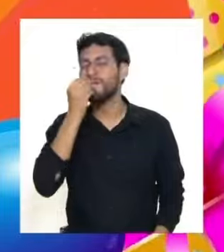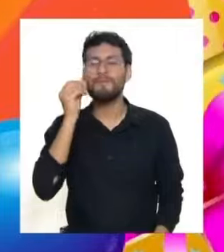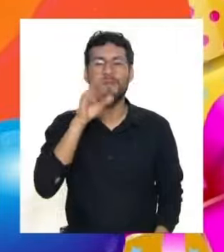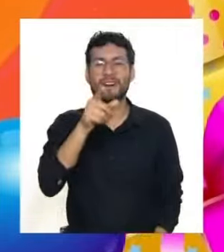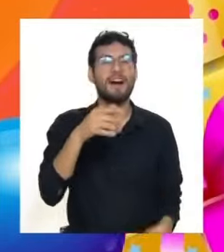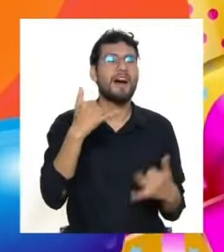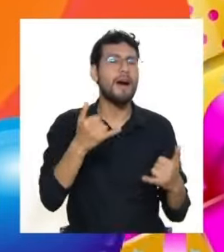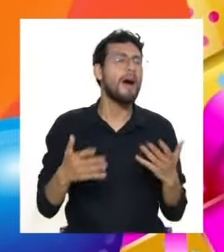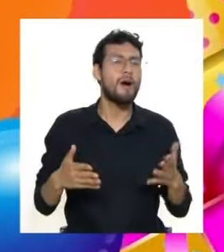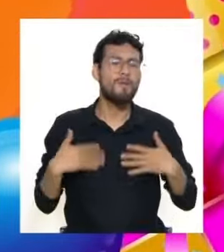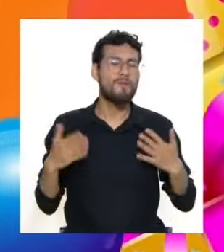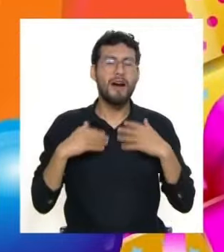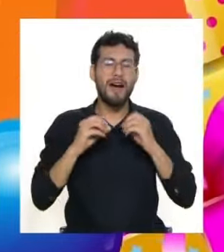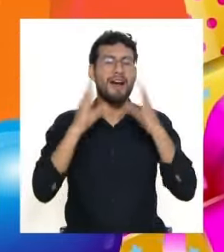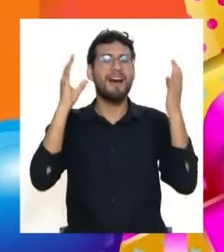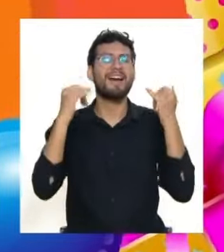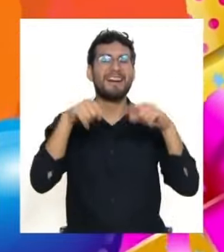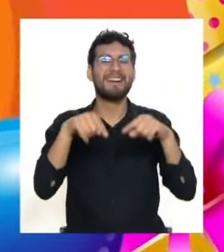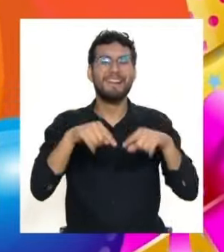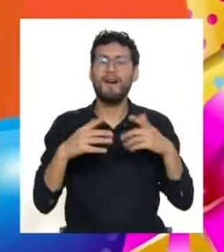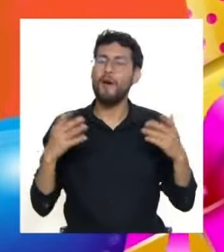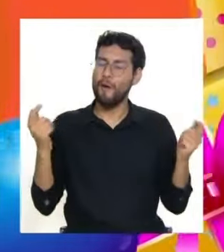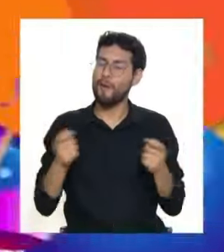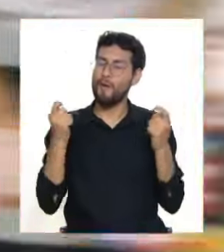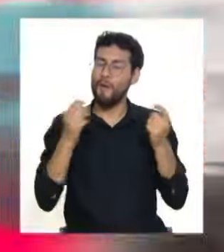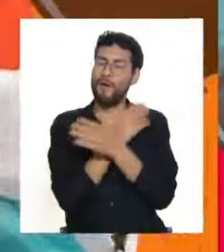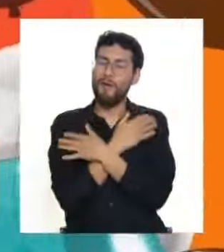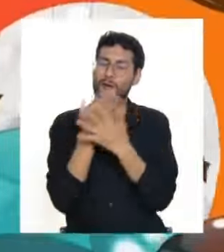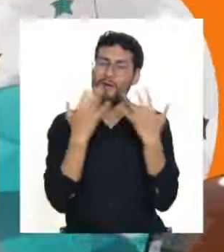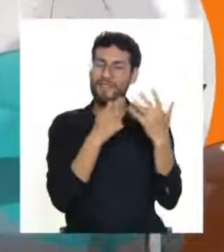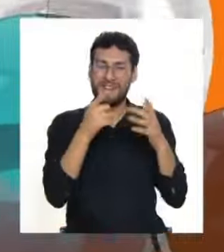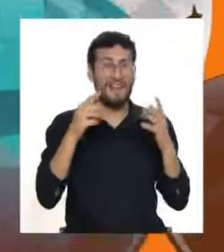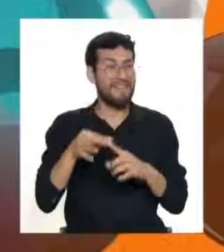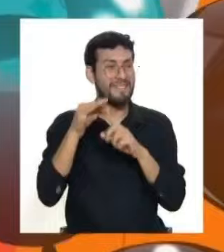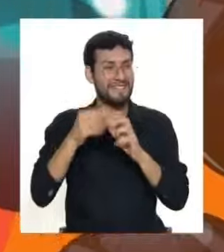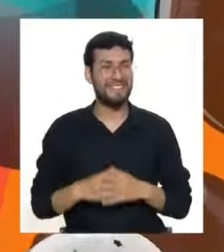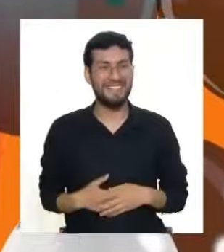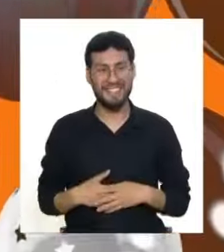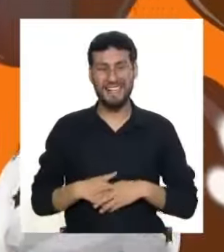que tengas un lindo día, que es tu cumpleaños, es un día muy especial. La dosis.